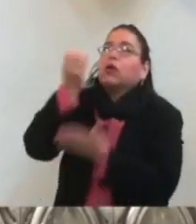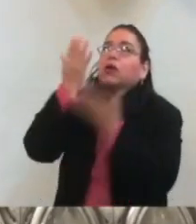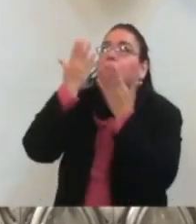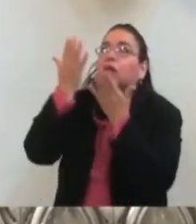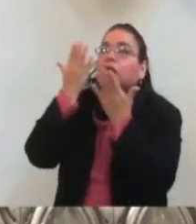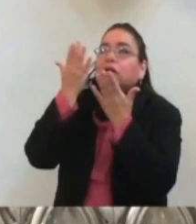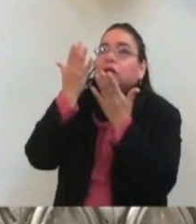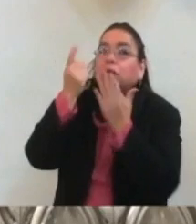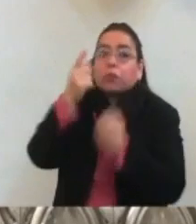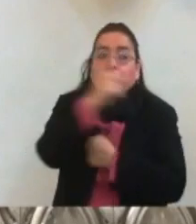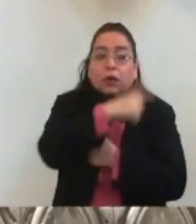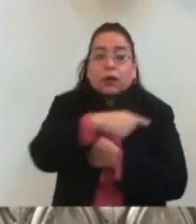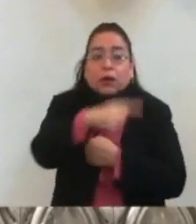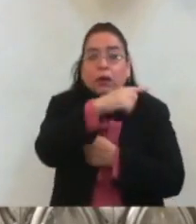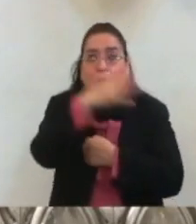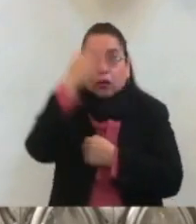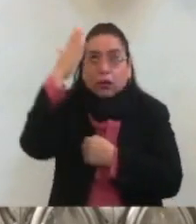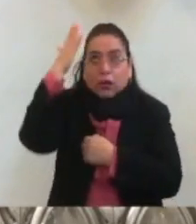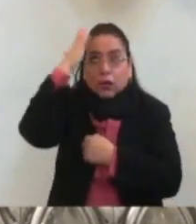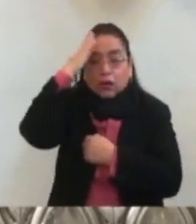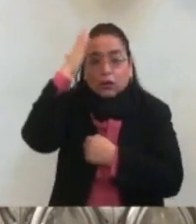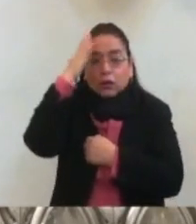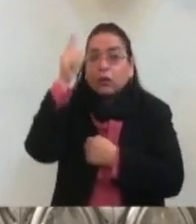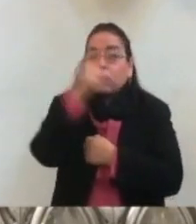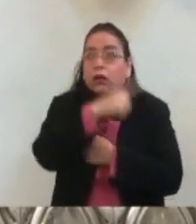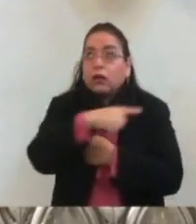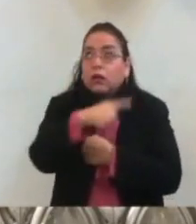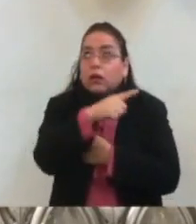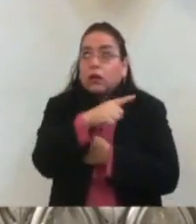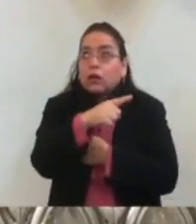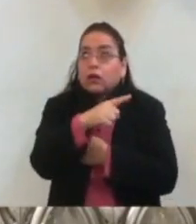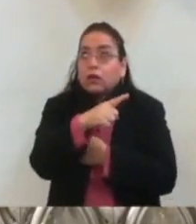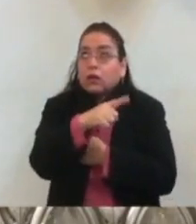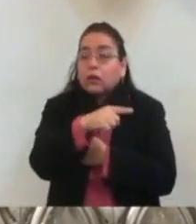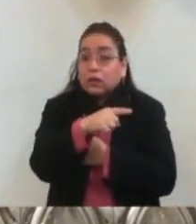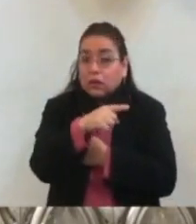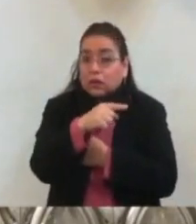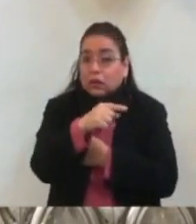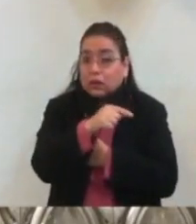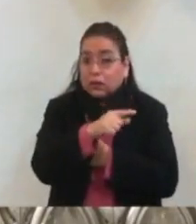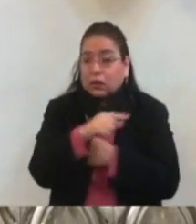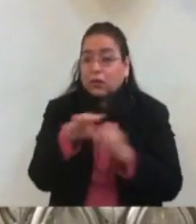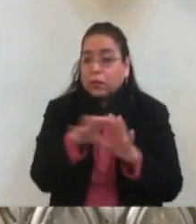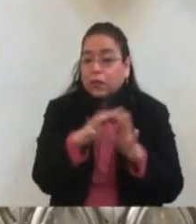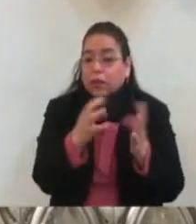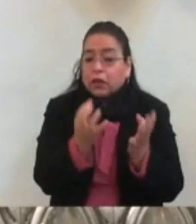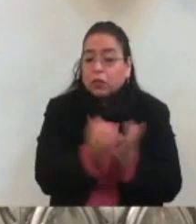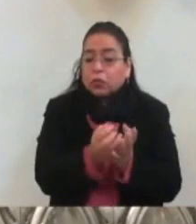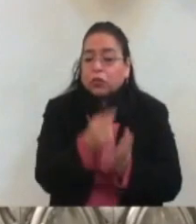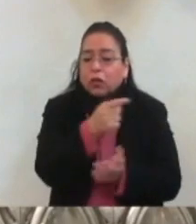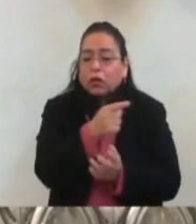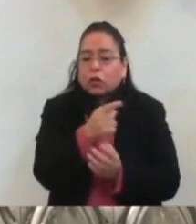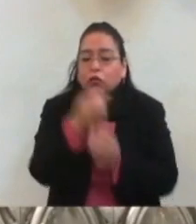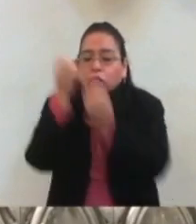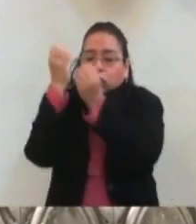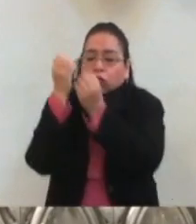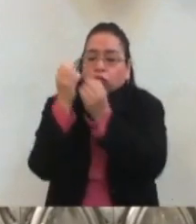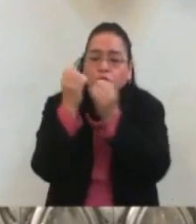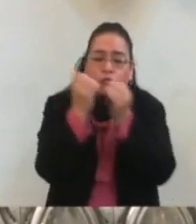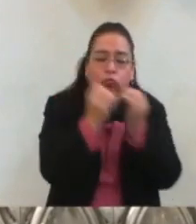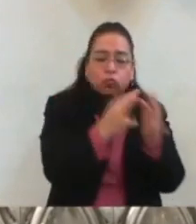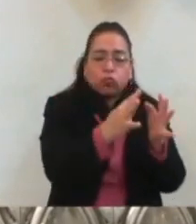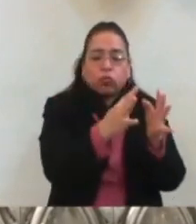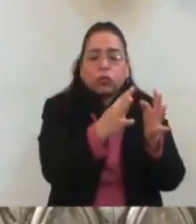aquellos que definen el destino de la humanidad a niveles internacionales